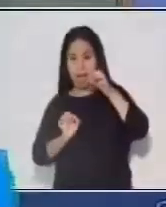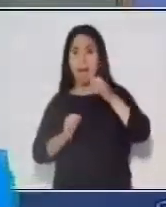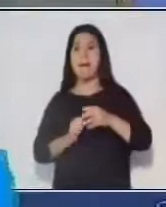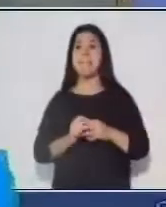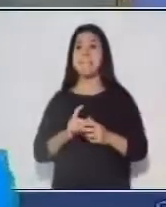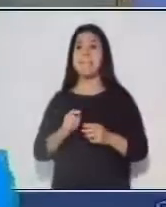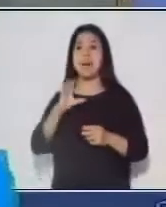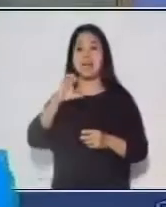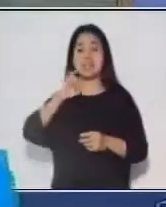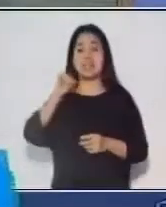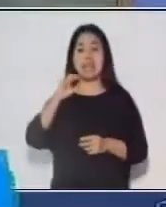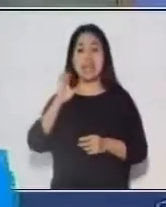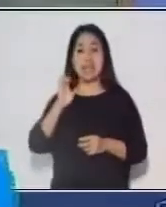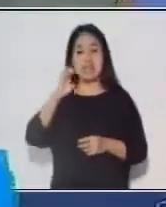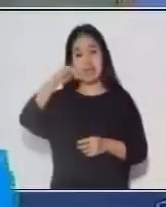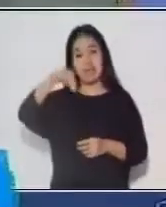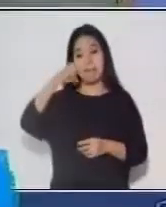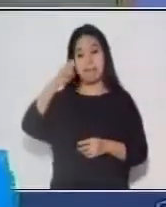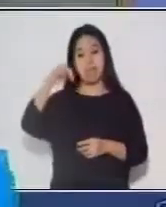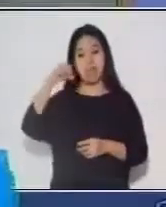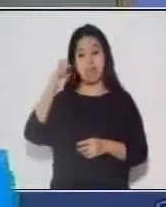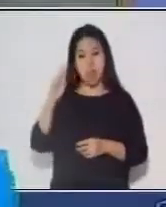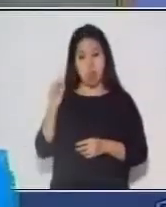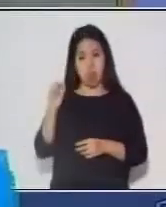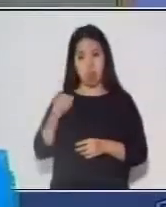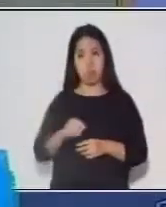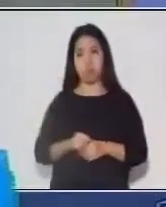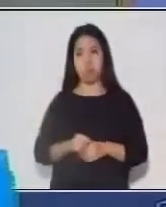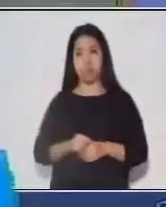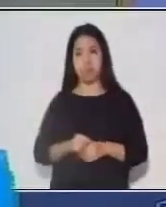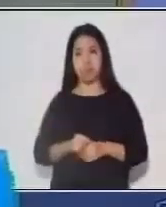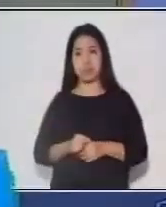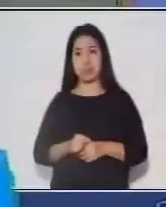eje menor. Del centro